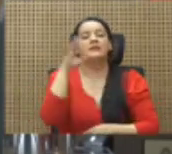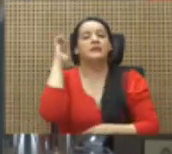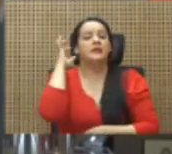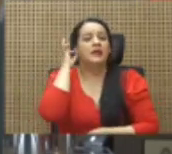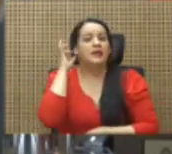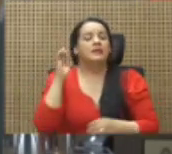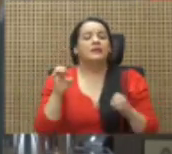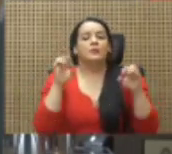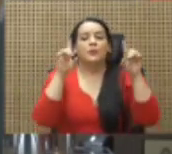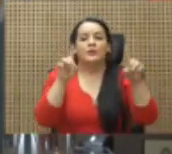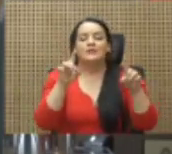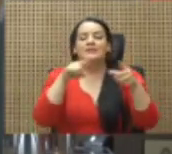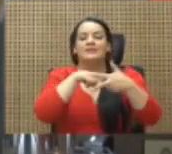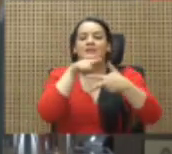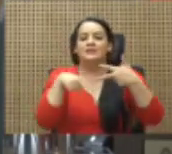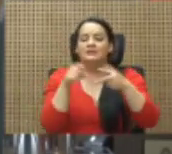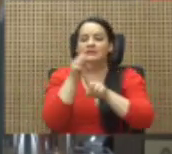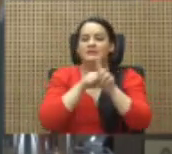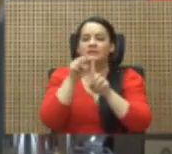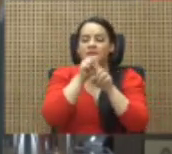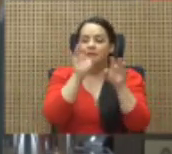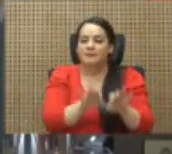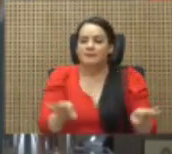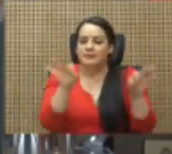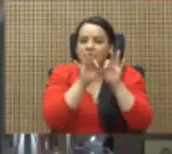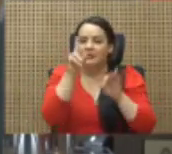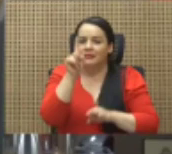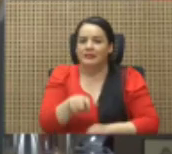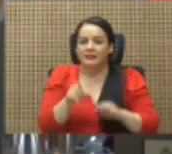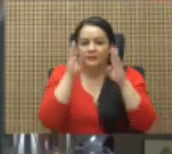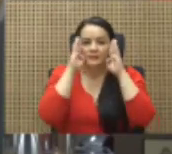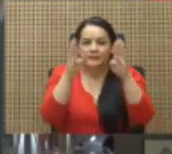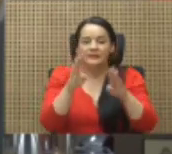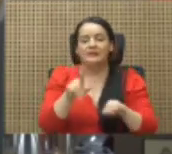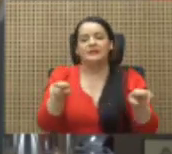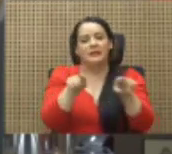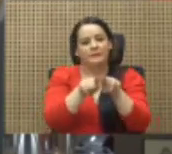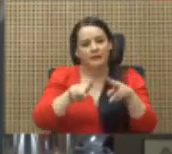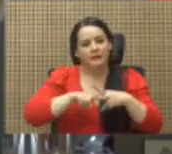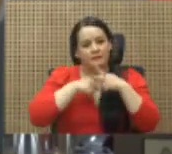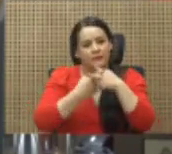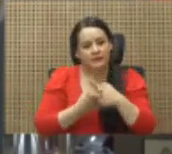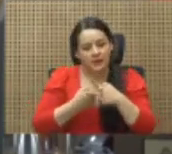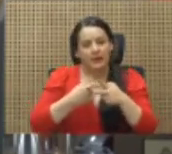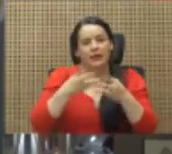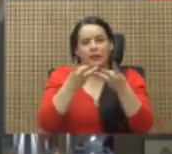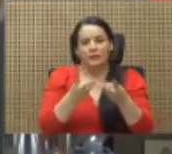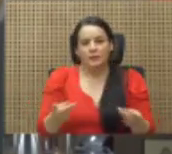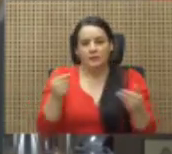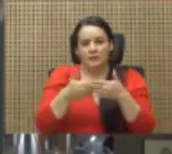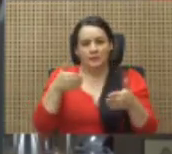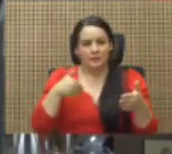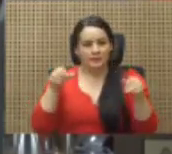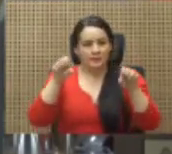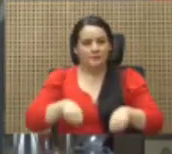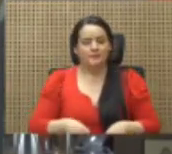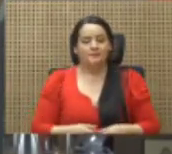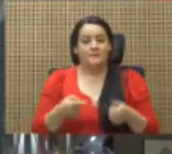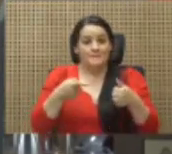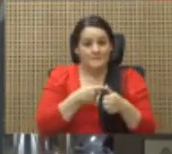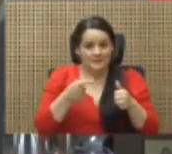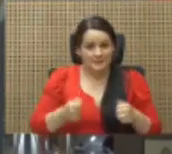tres situaciones importantes a las que hay que prestar atención y entrar a resolver cuanto antes.